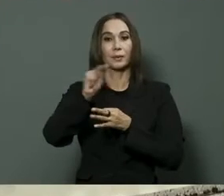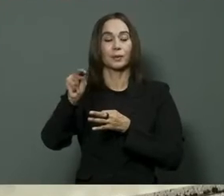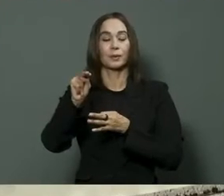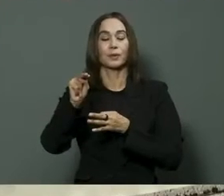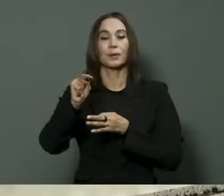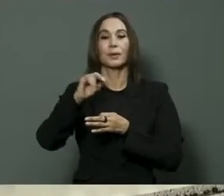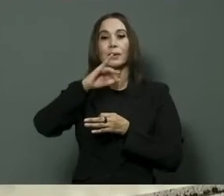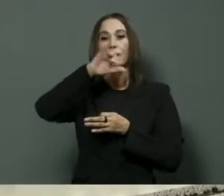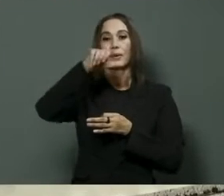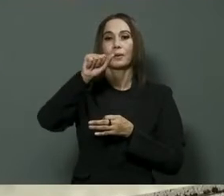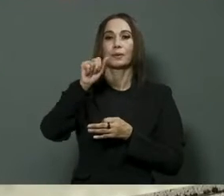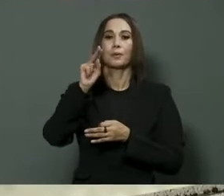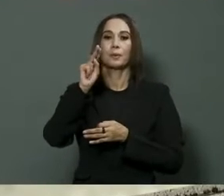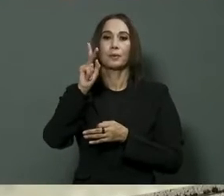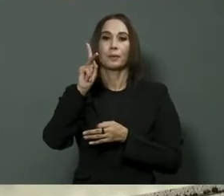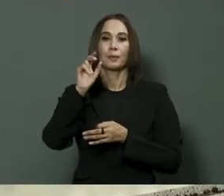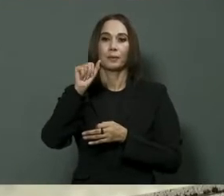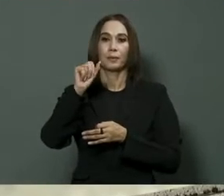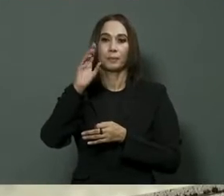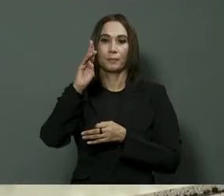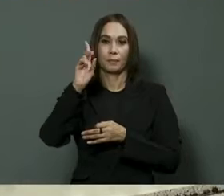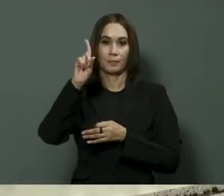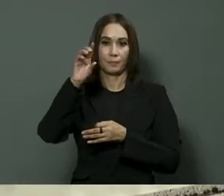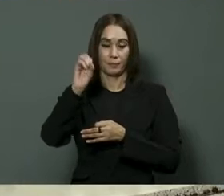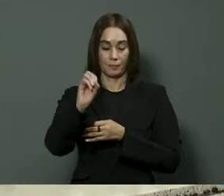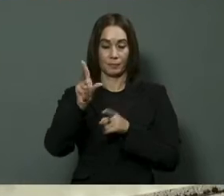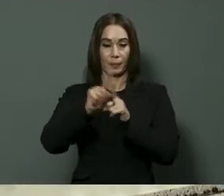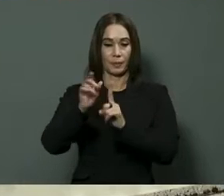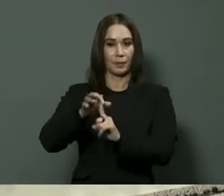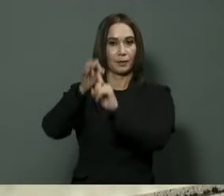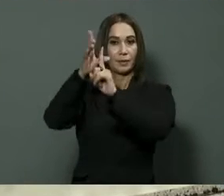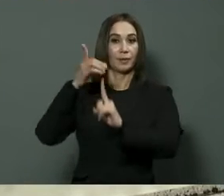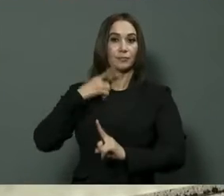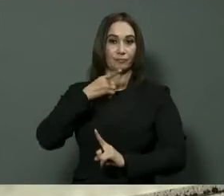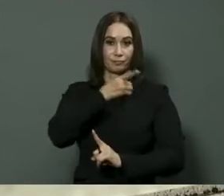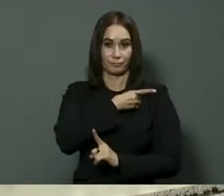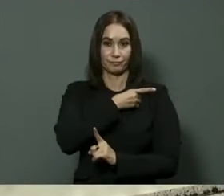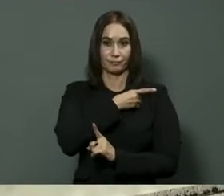Juan Pablo Ferreira, a la distinguida diputada,